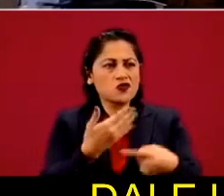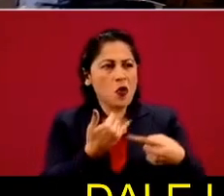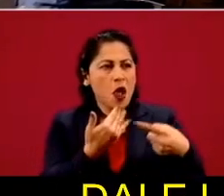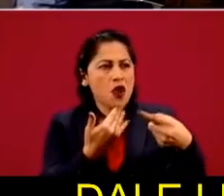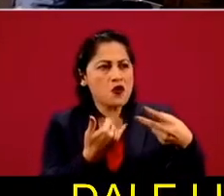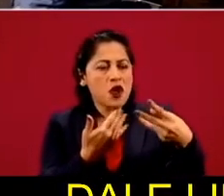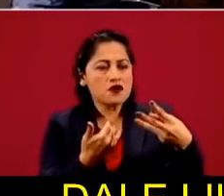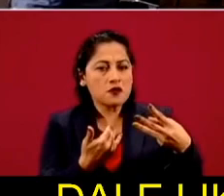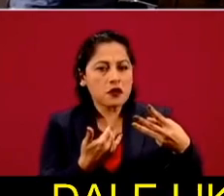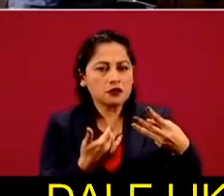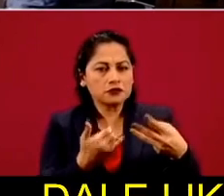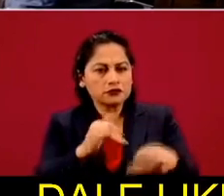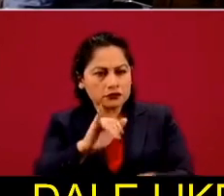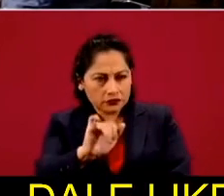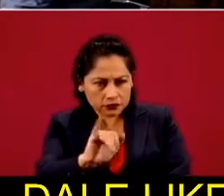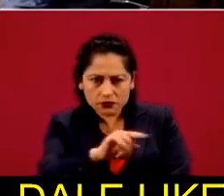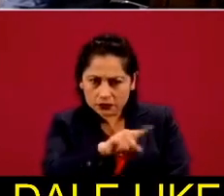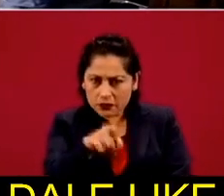Pero